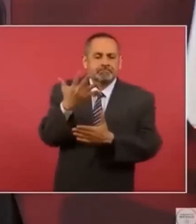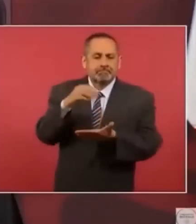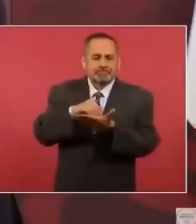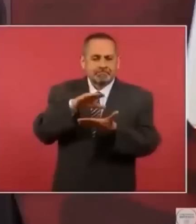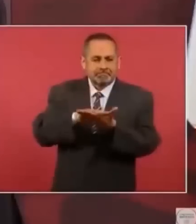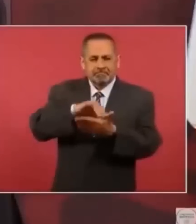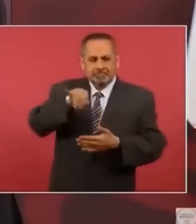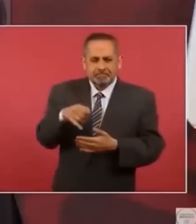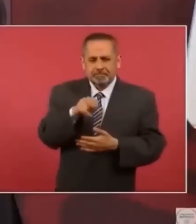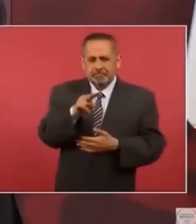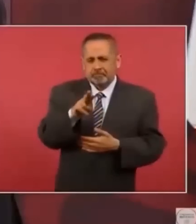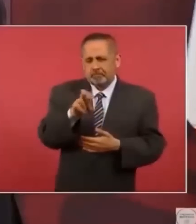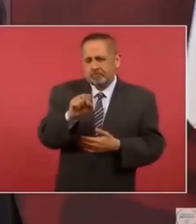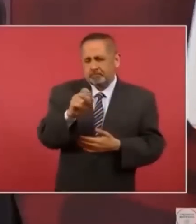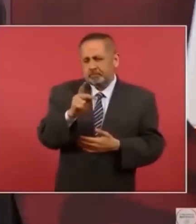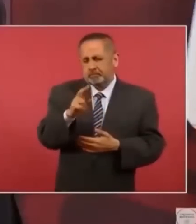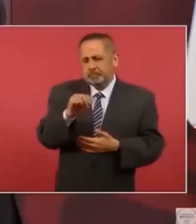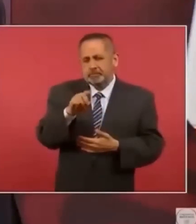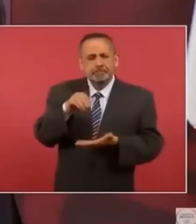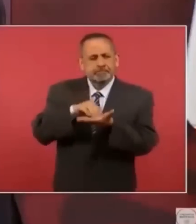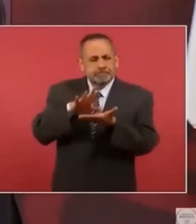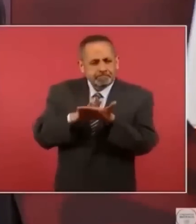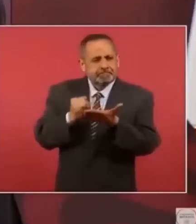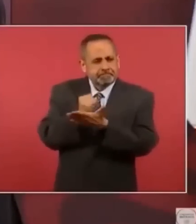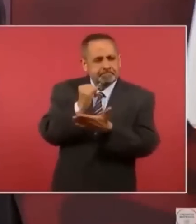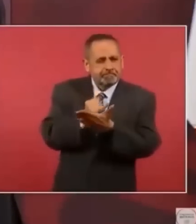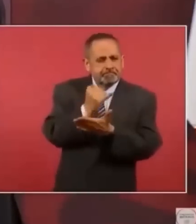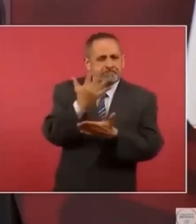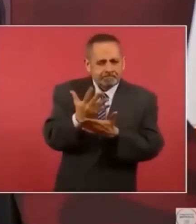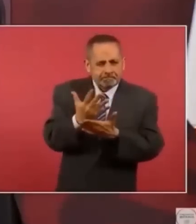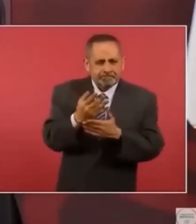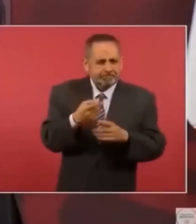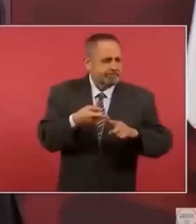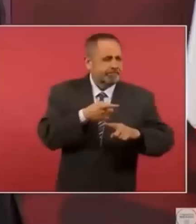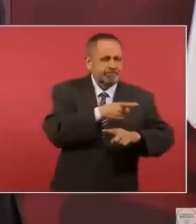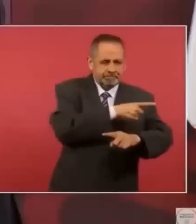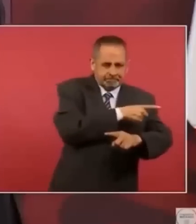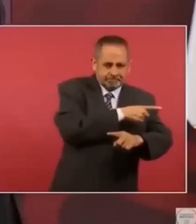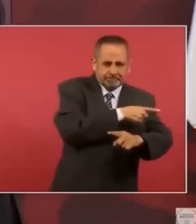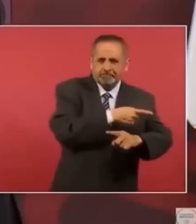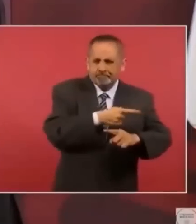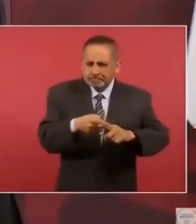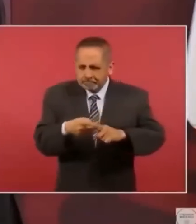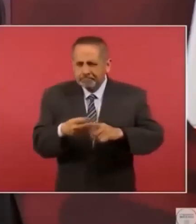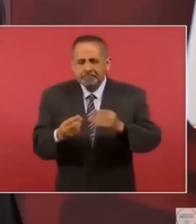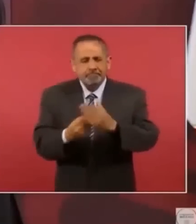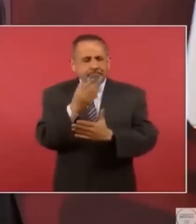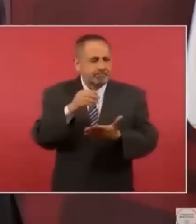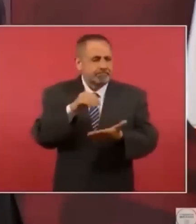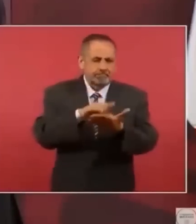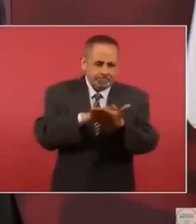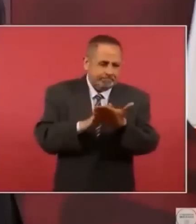porque no es tesis, es jurisprudencia, que sirve de base para la